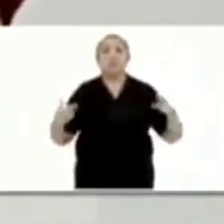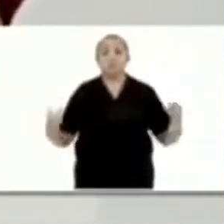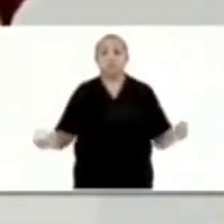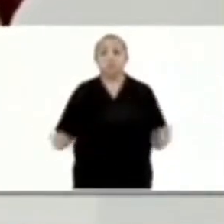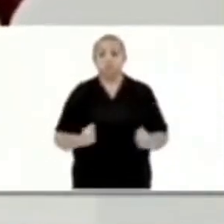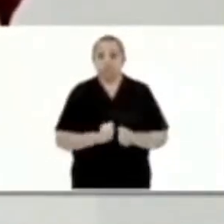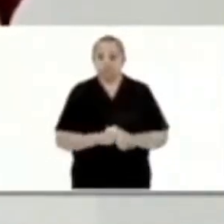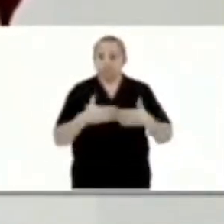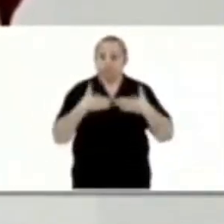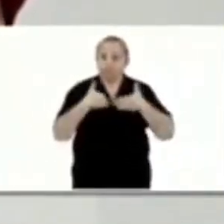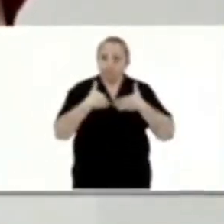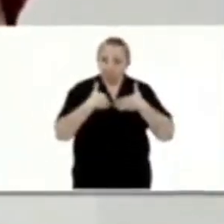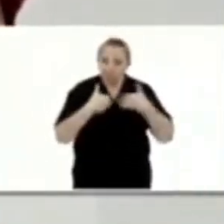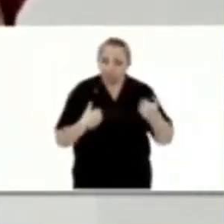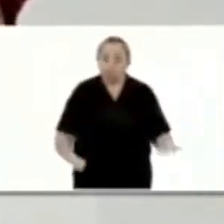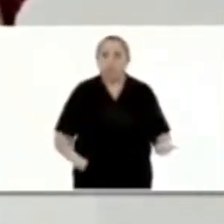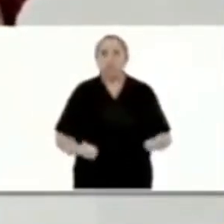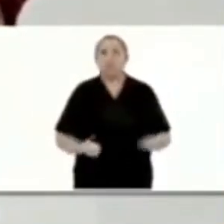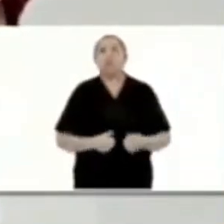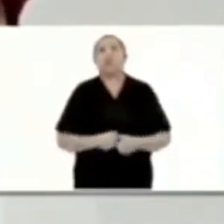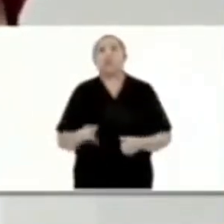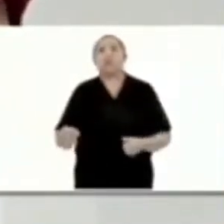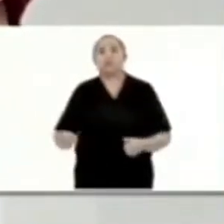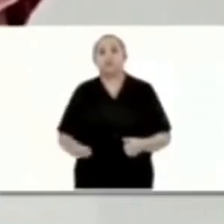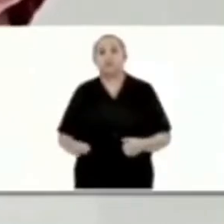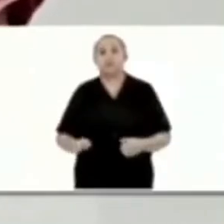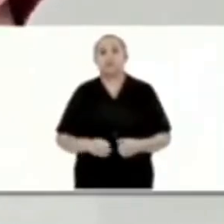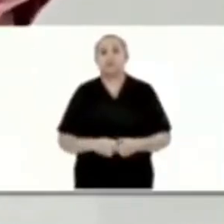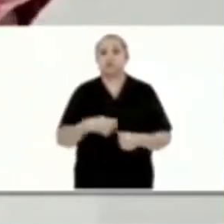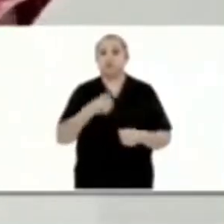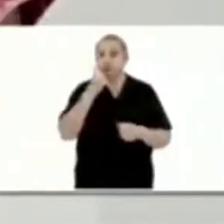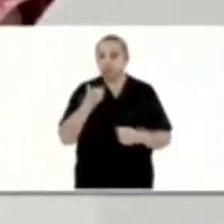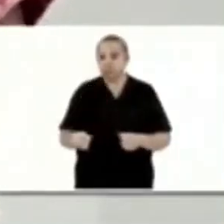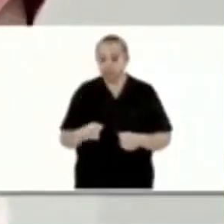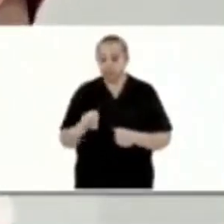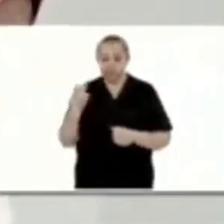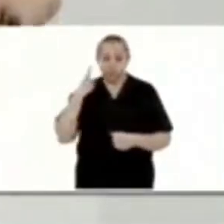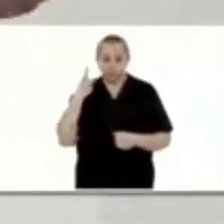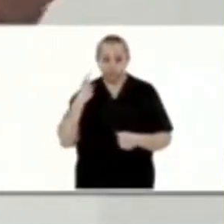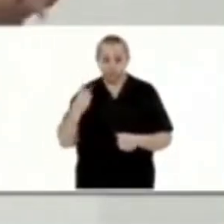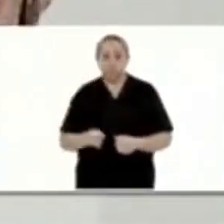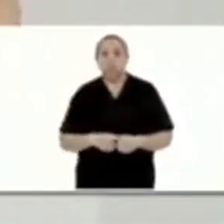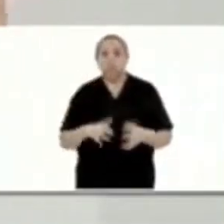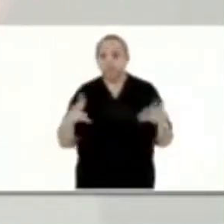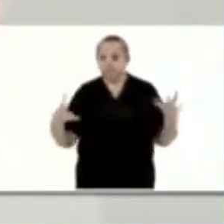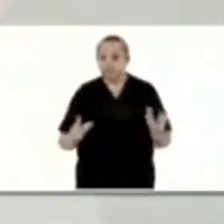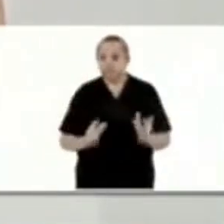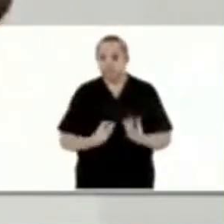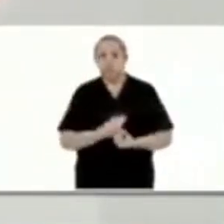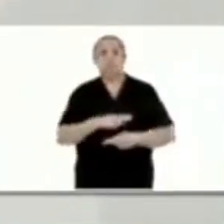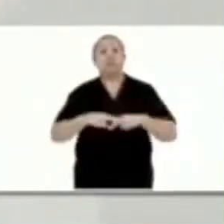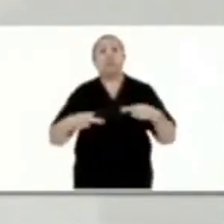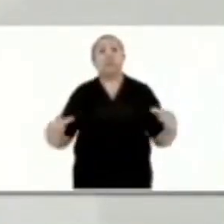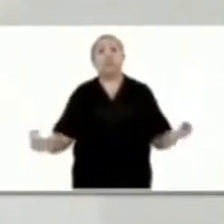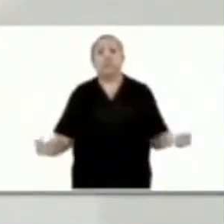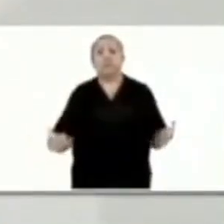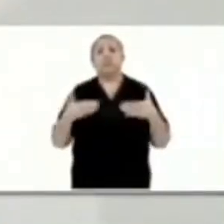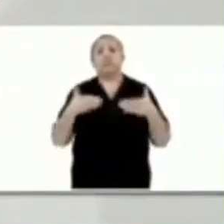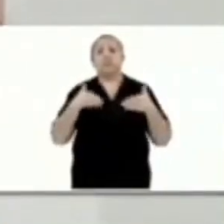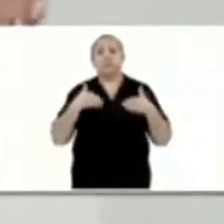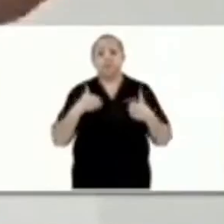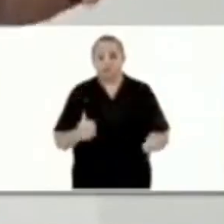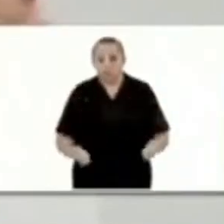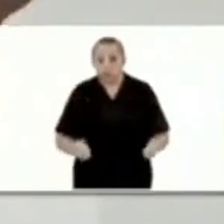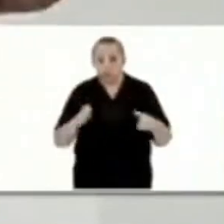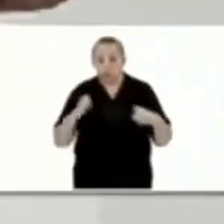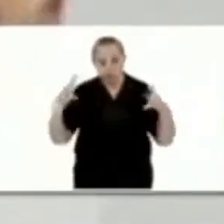con entender la naturaleza del Frente Amplio. Tiene que ver con entender